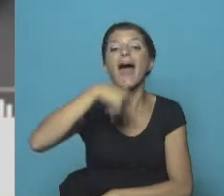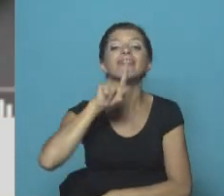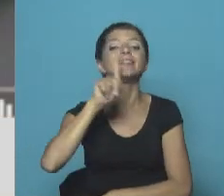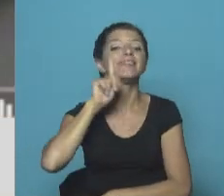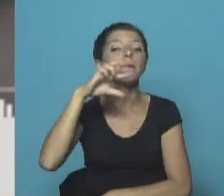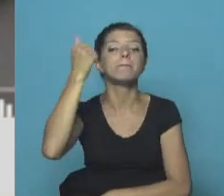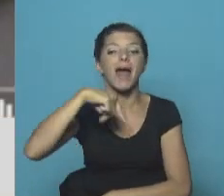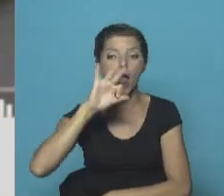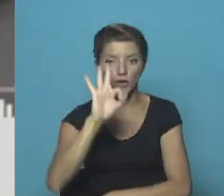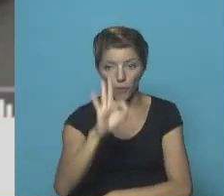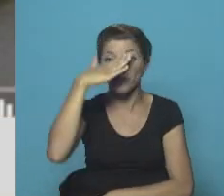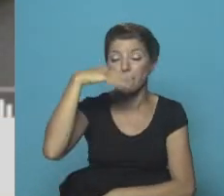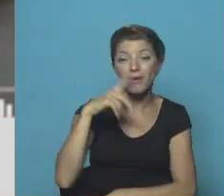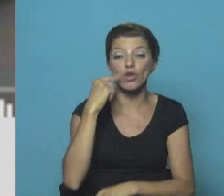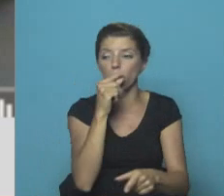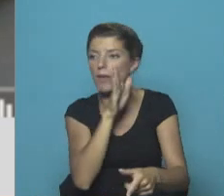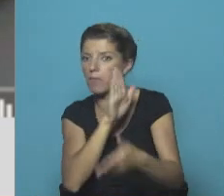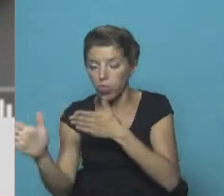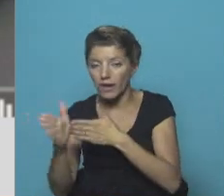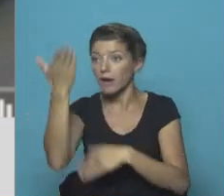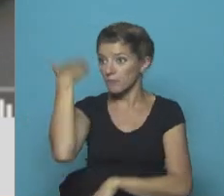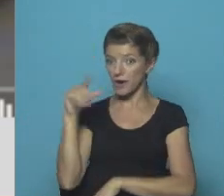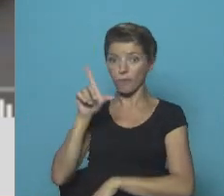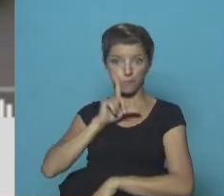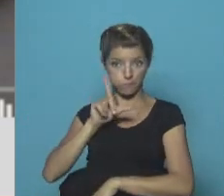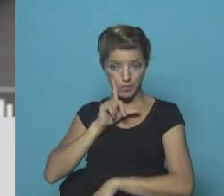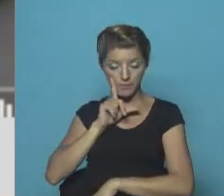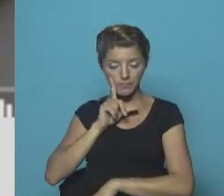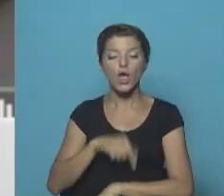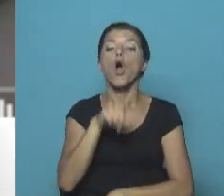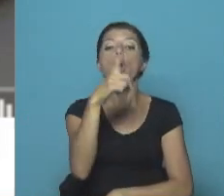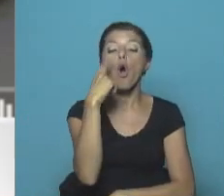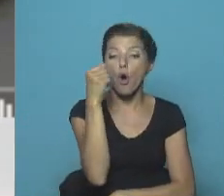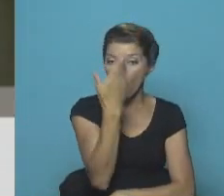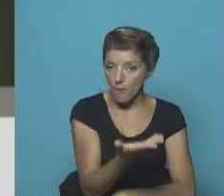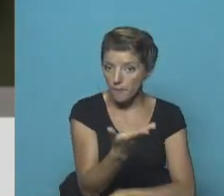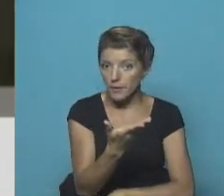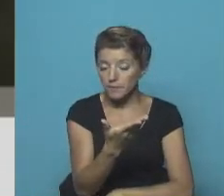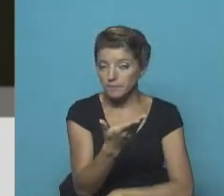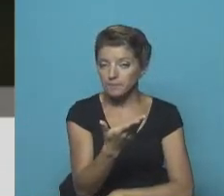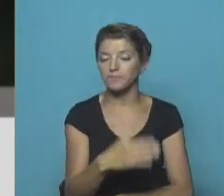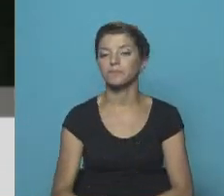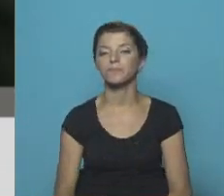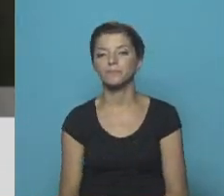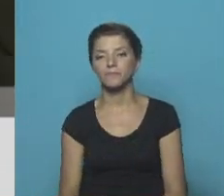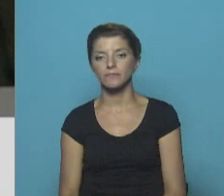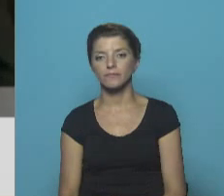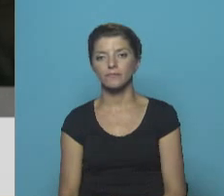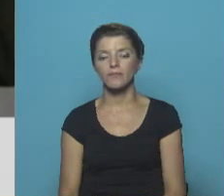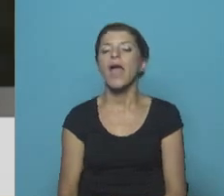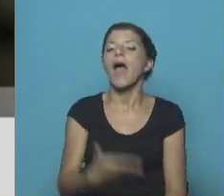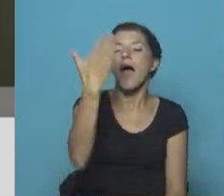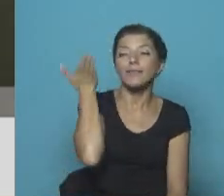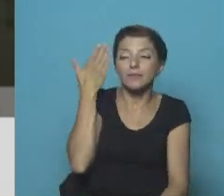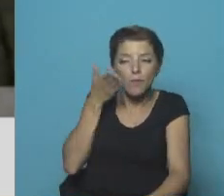Guzmán emprendió su fuga en julio pasado. El narcotraficante Joaquín Chapo Guzmán se había evadido de la